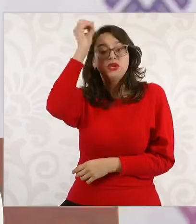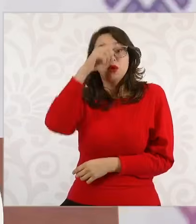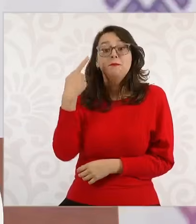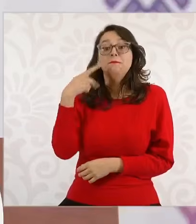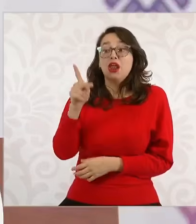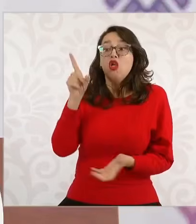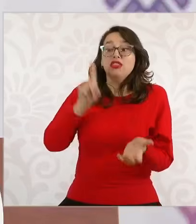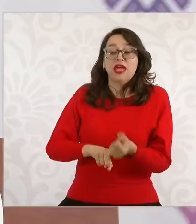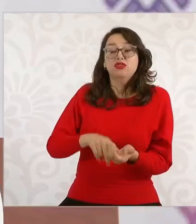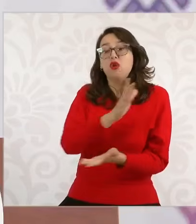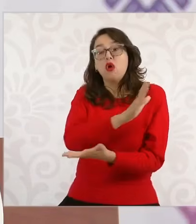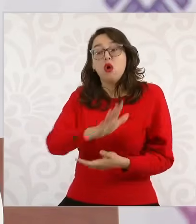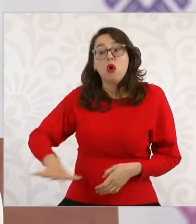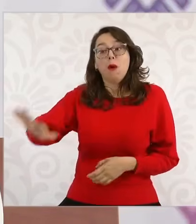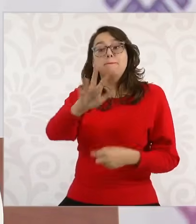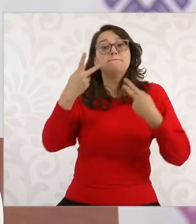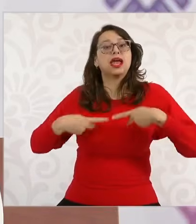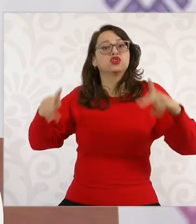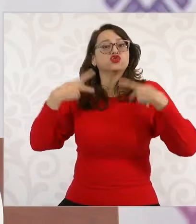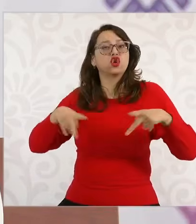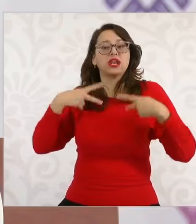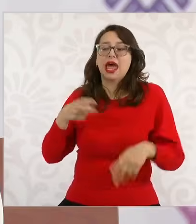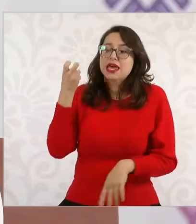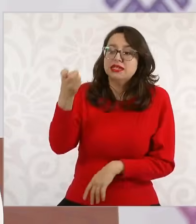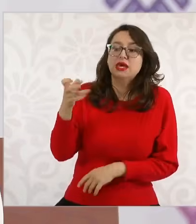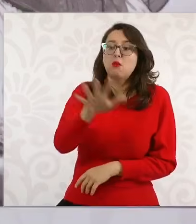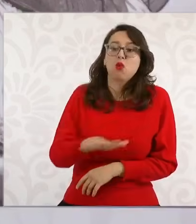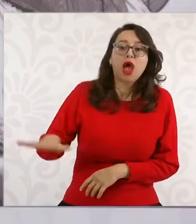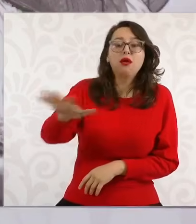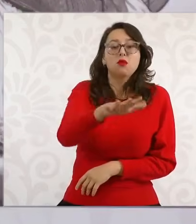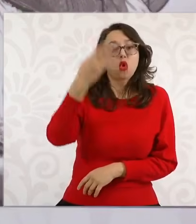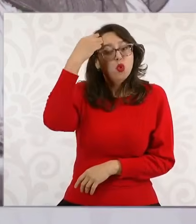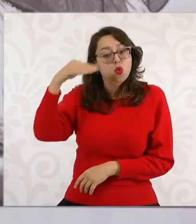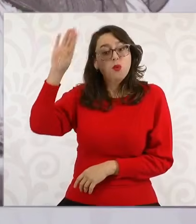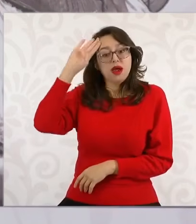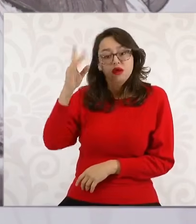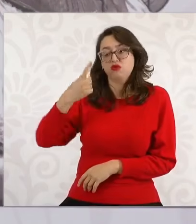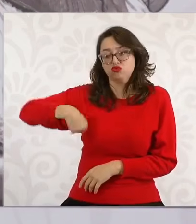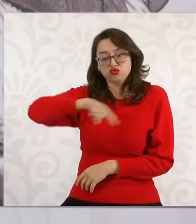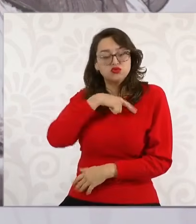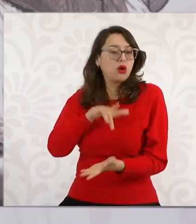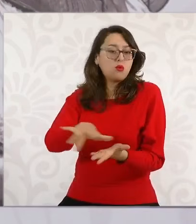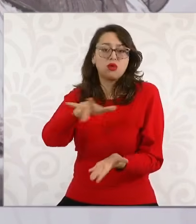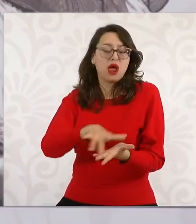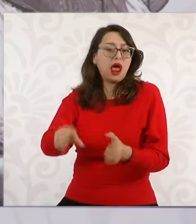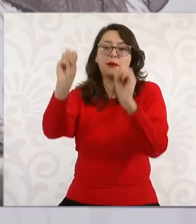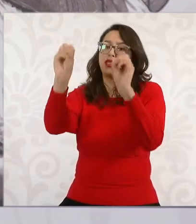el pueblo cubano. Y México no abandona a nadie,